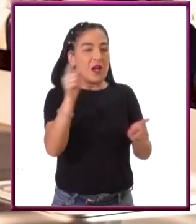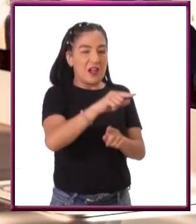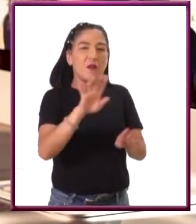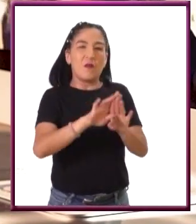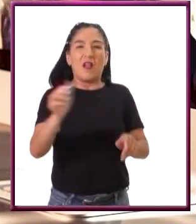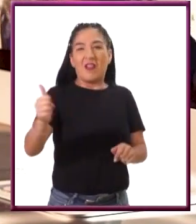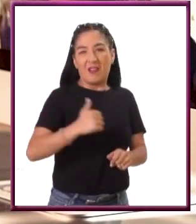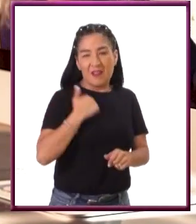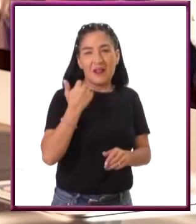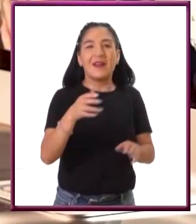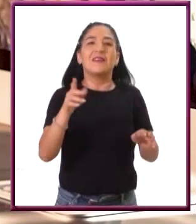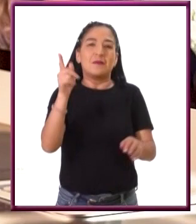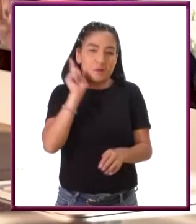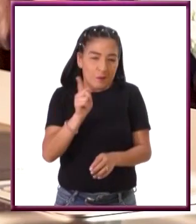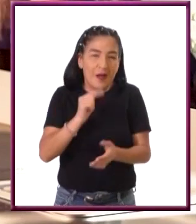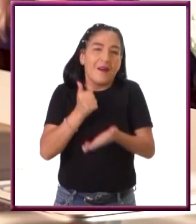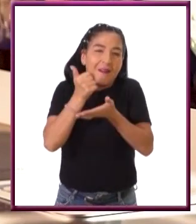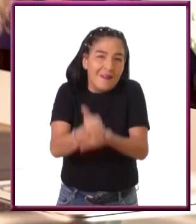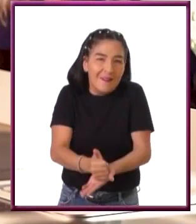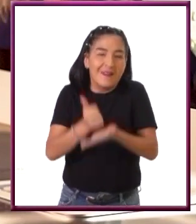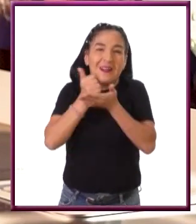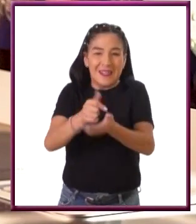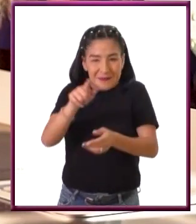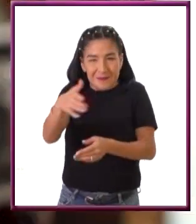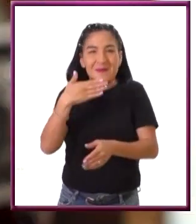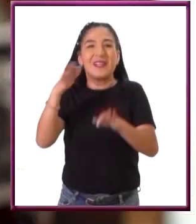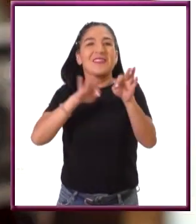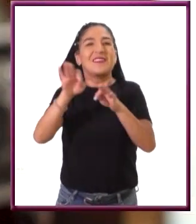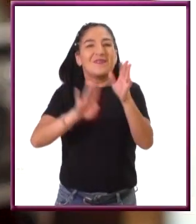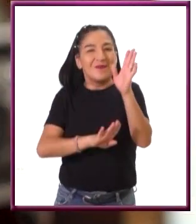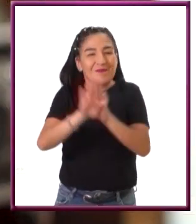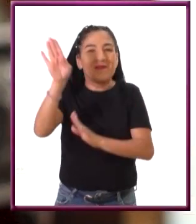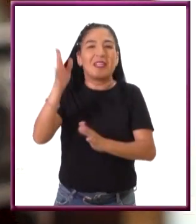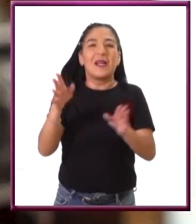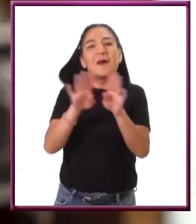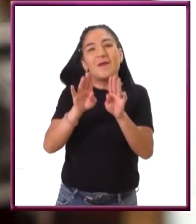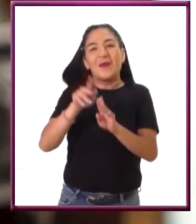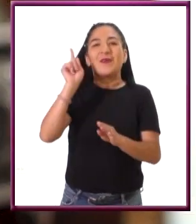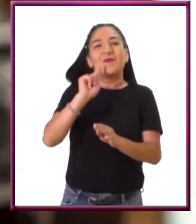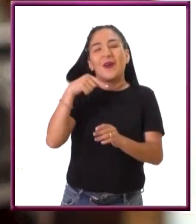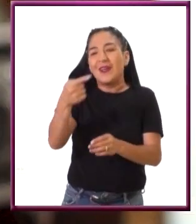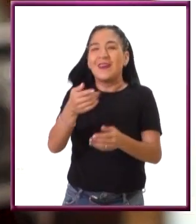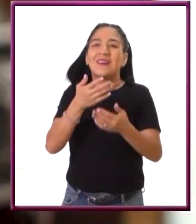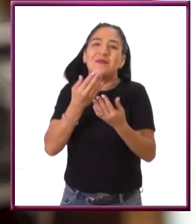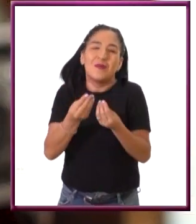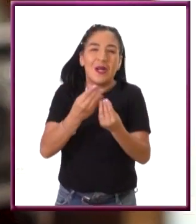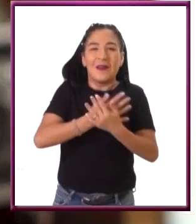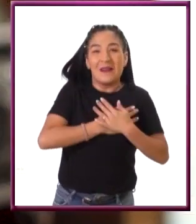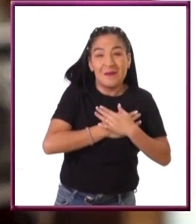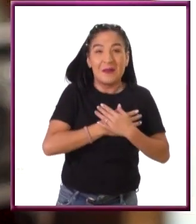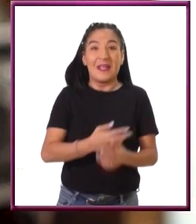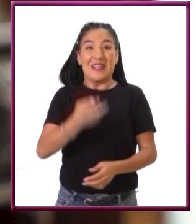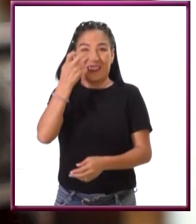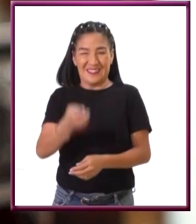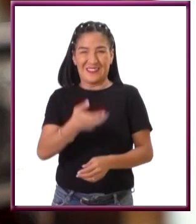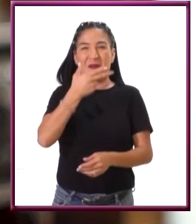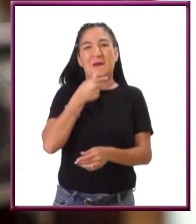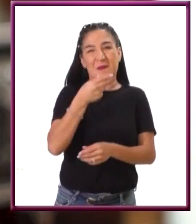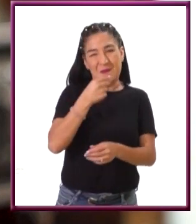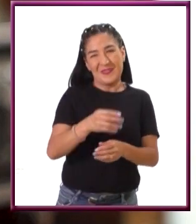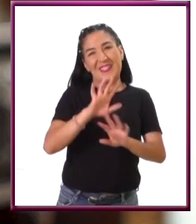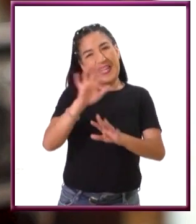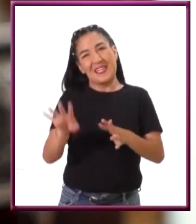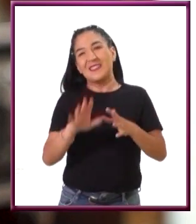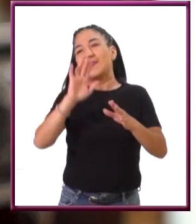para él, lo ayudó a sacar sus obras más famosas, y al mismo tiempo como que lo idolatraba, y en el momento en el que Rodin la